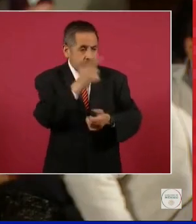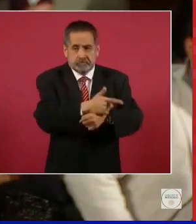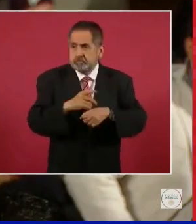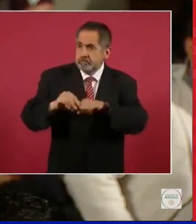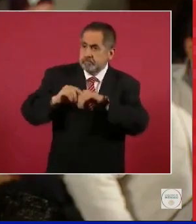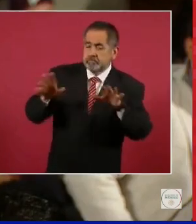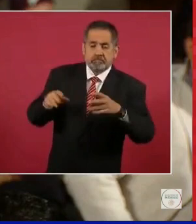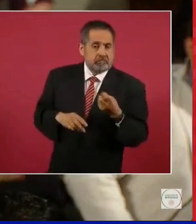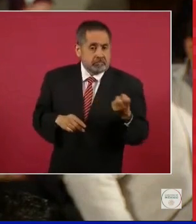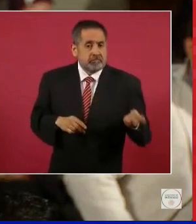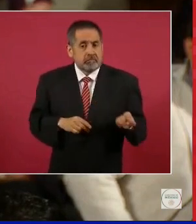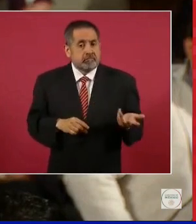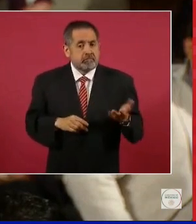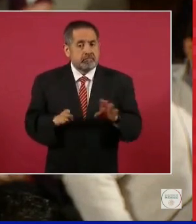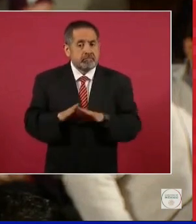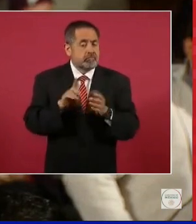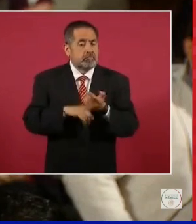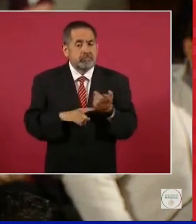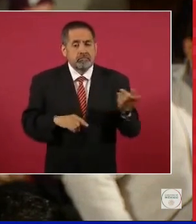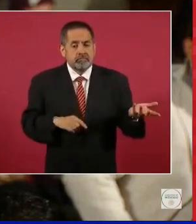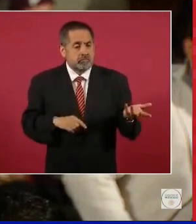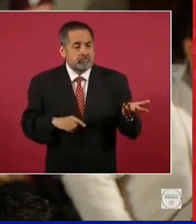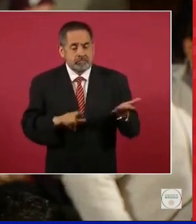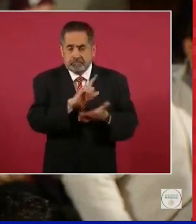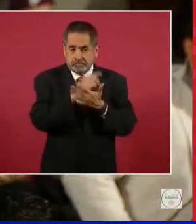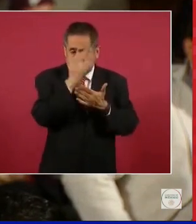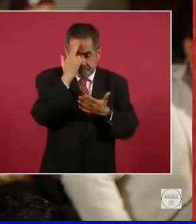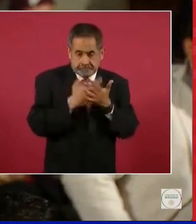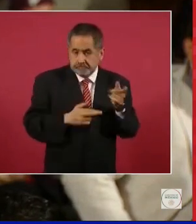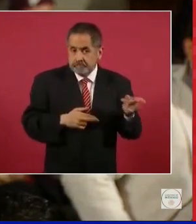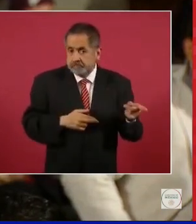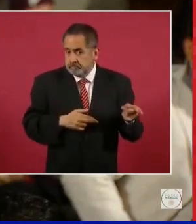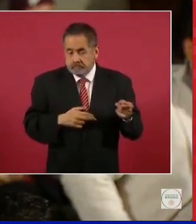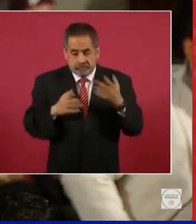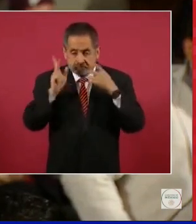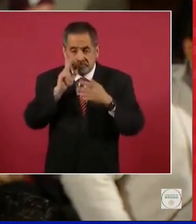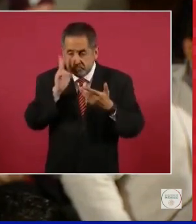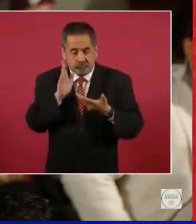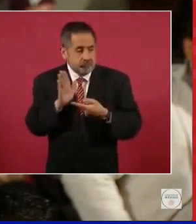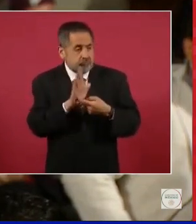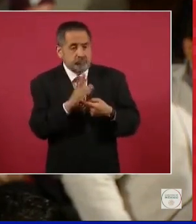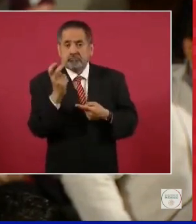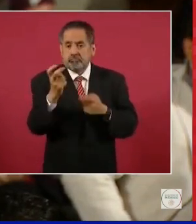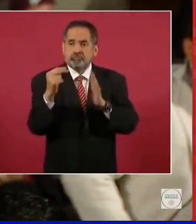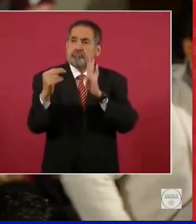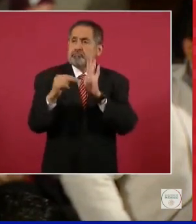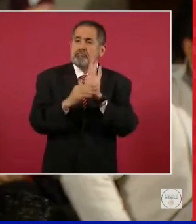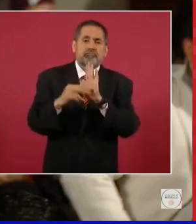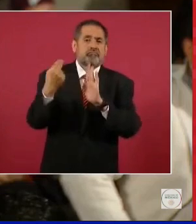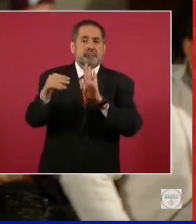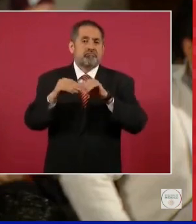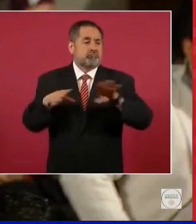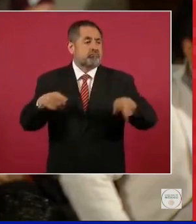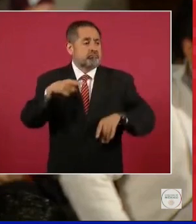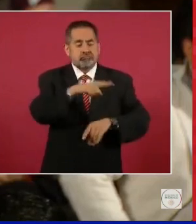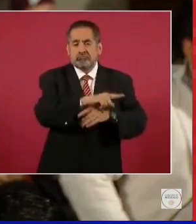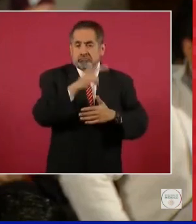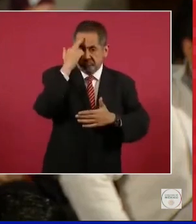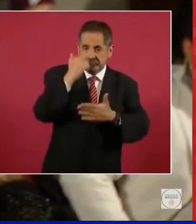que también incurren en ilegalidades o que incurren en violaciones a derechos